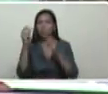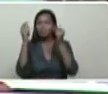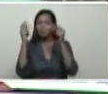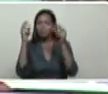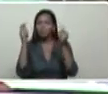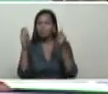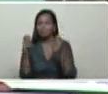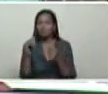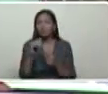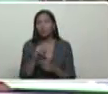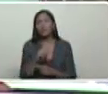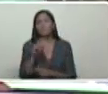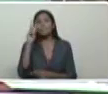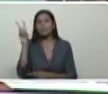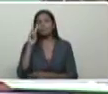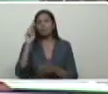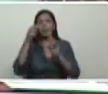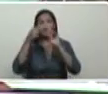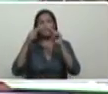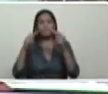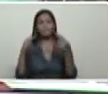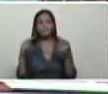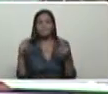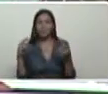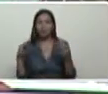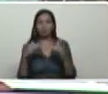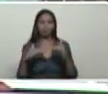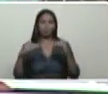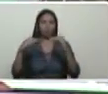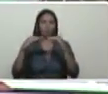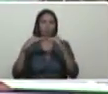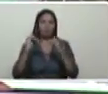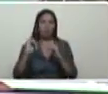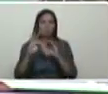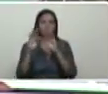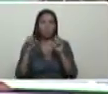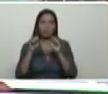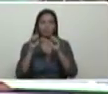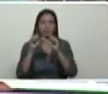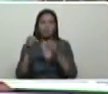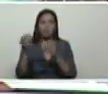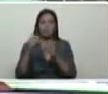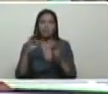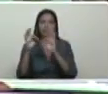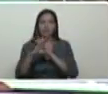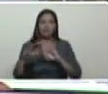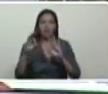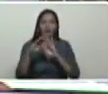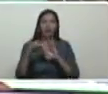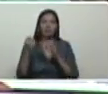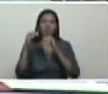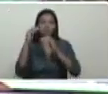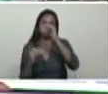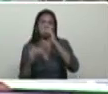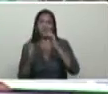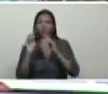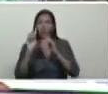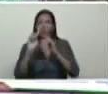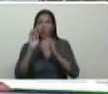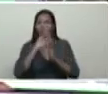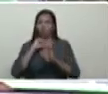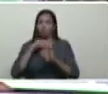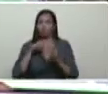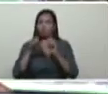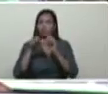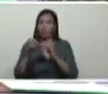mundo, Venezuela está en paz, estable, y así va a continuar. Nadie nos va a desestabilizar y vamos a continuar